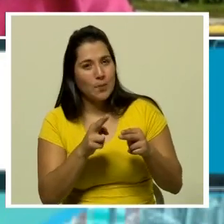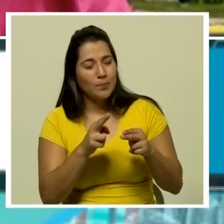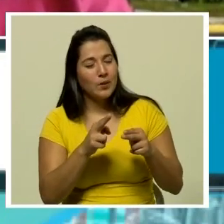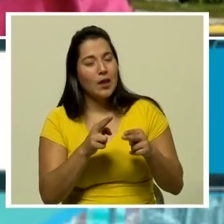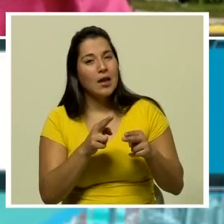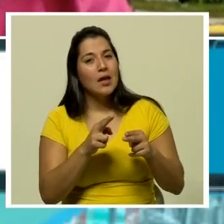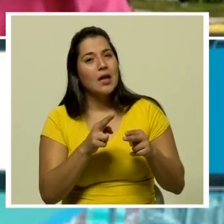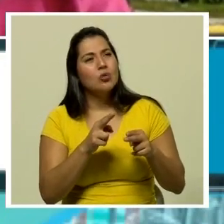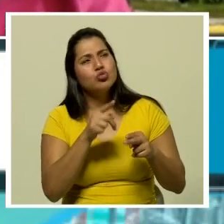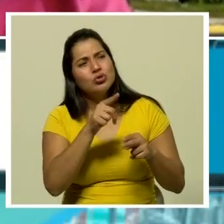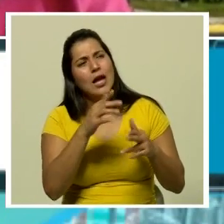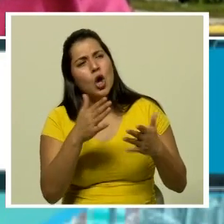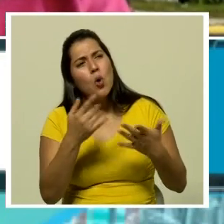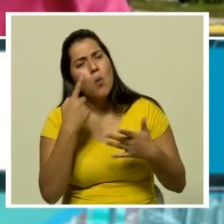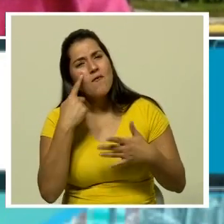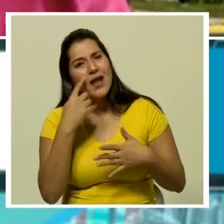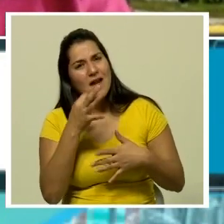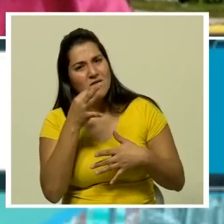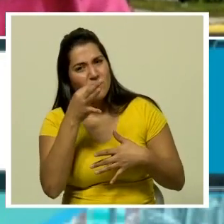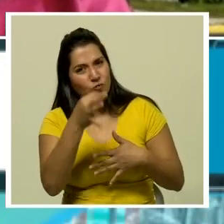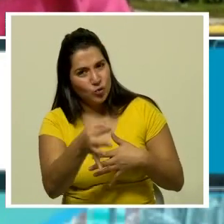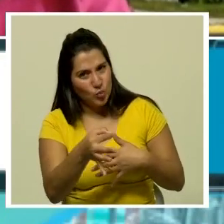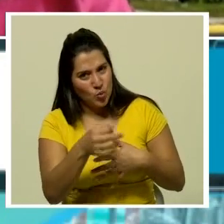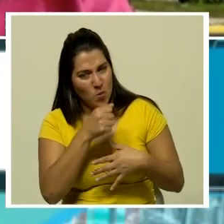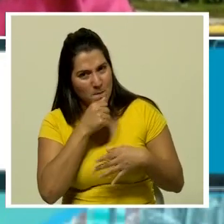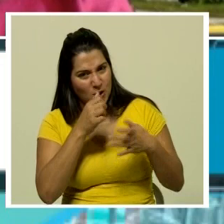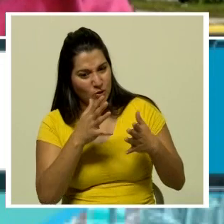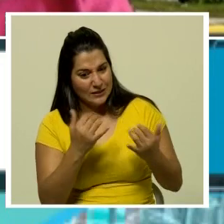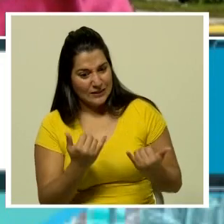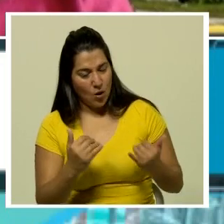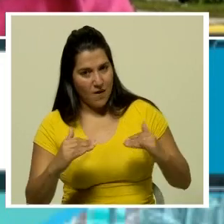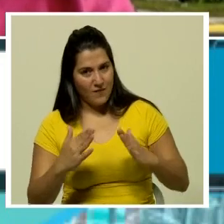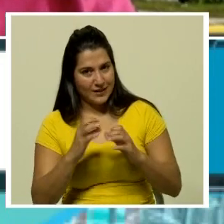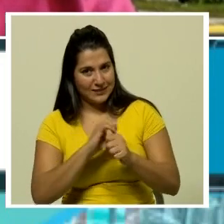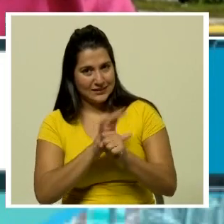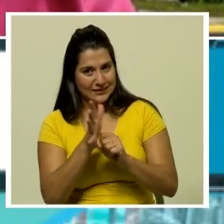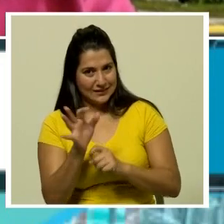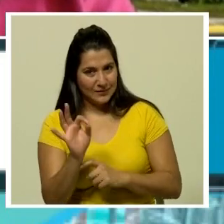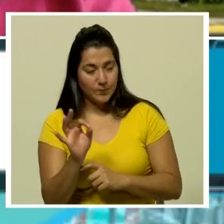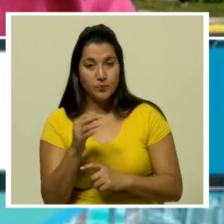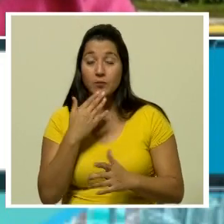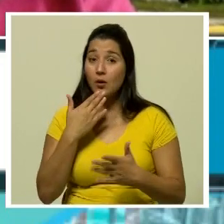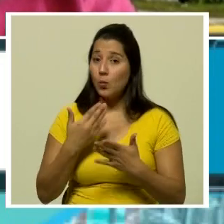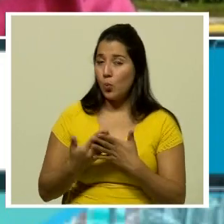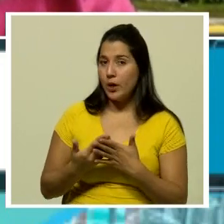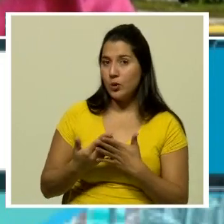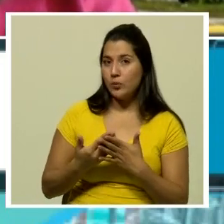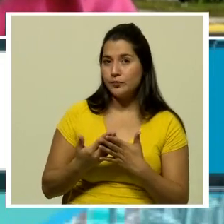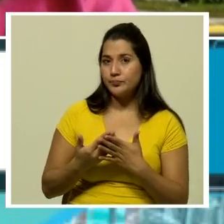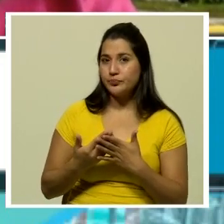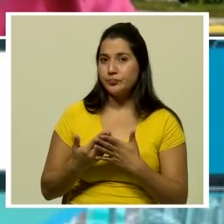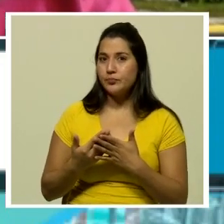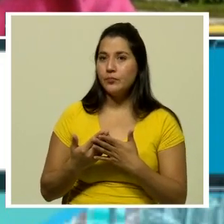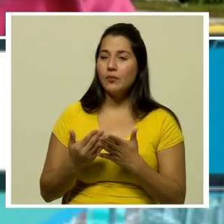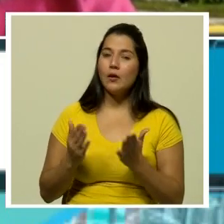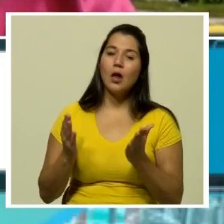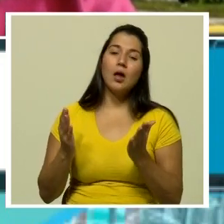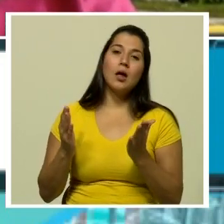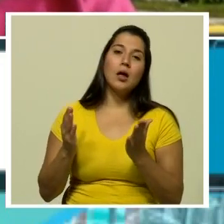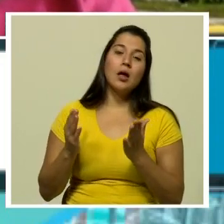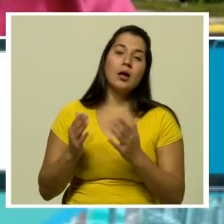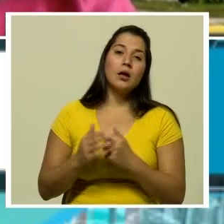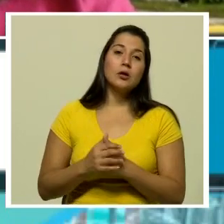el futuro inmediato de los medios en esta pandemia? Bueno, no hay modelo de negocio. He